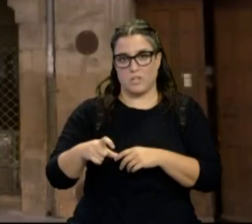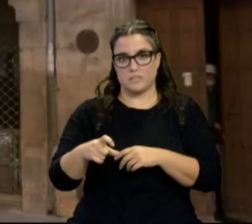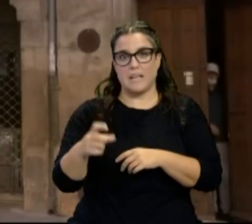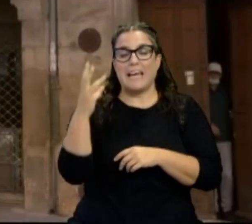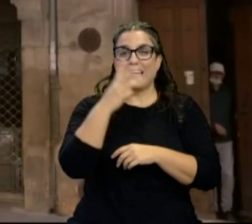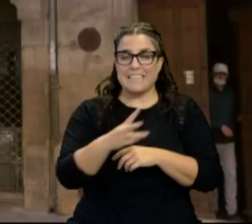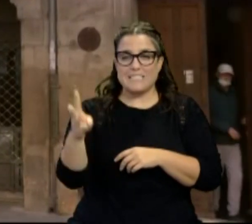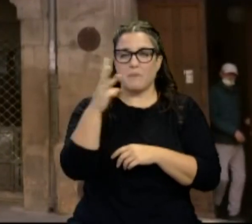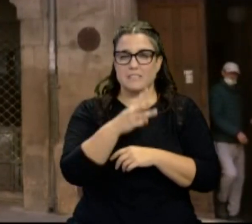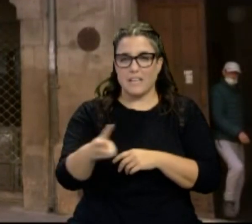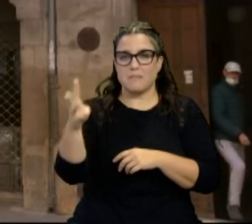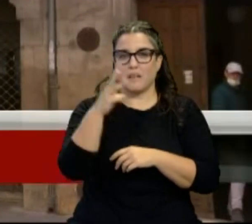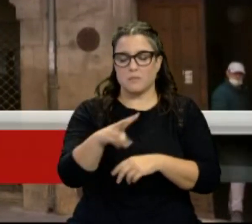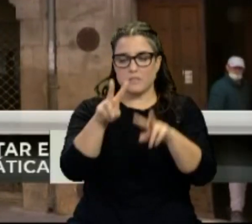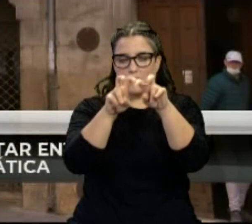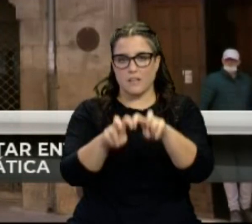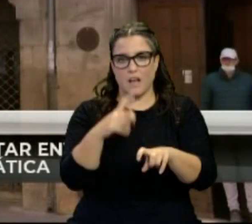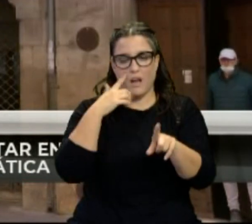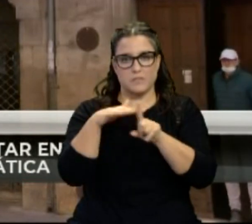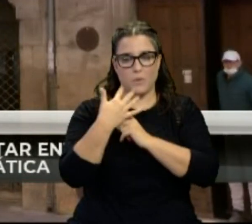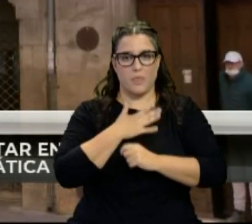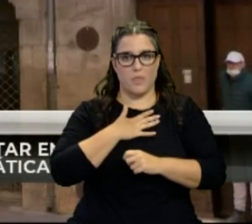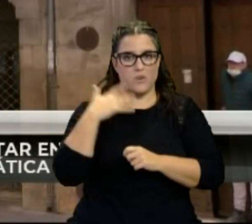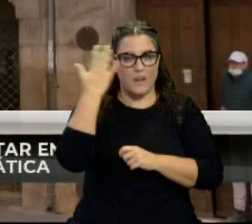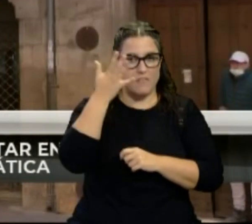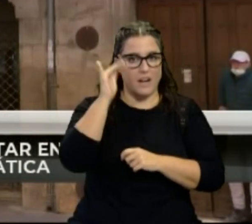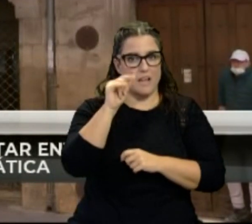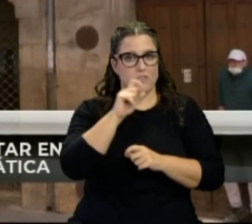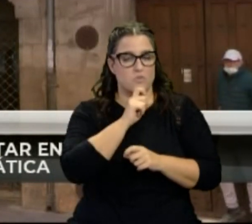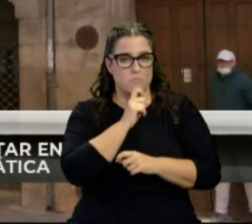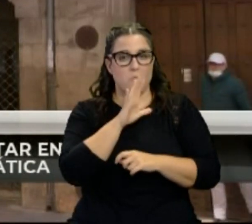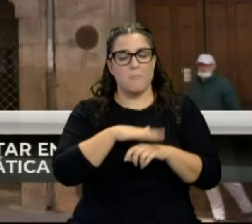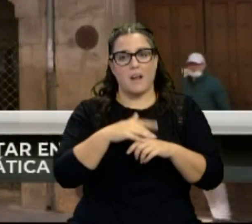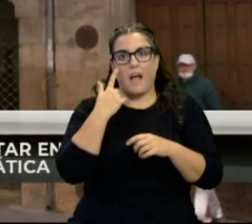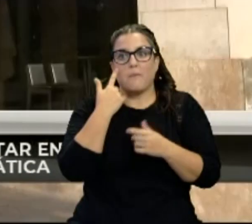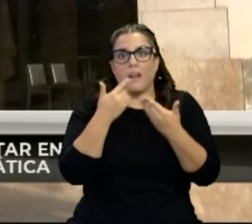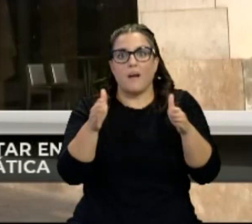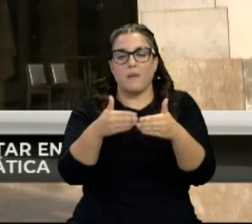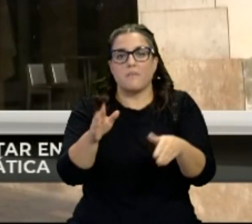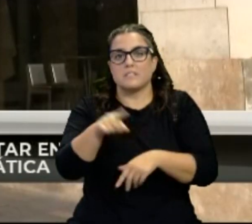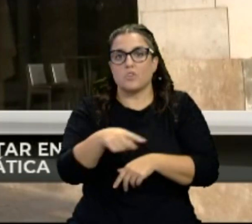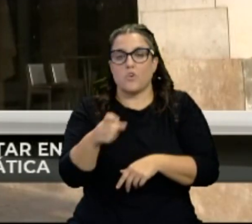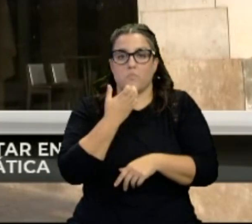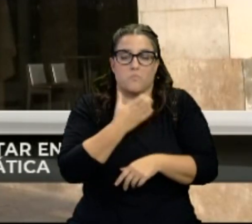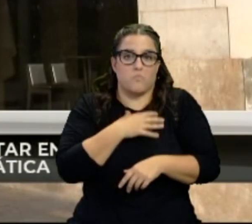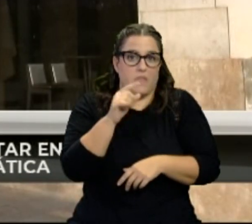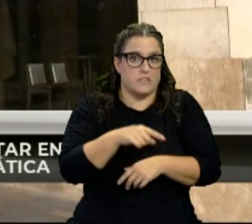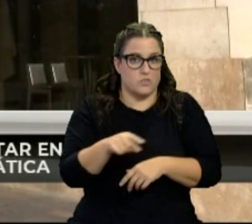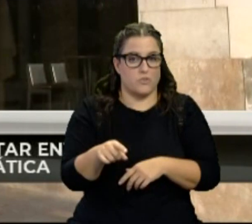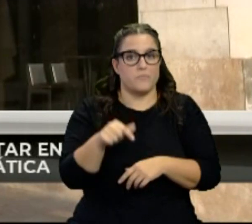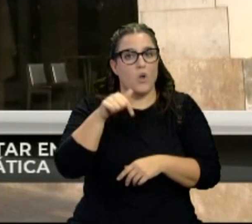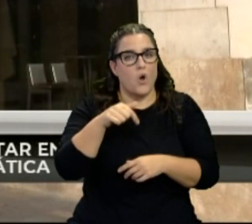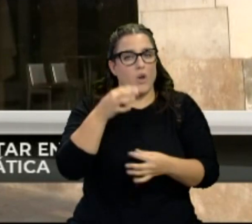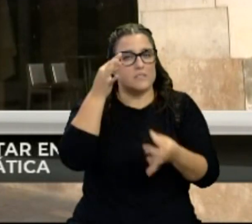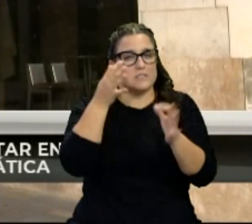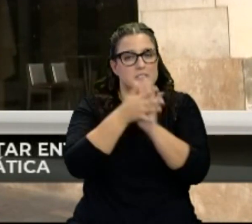se evaluará también la situación de la epidemia en Navarra para poder seguir avanzando en posibles reaperturas de cara a final de año. Además, hoy se han detallado las ayudas